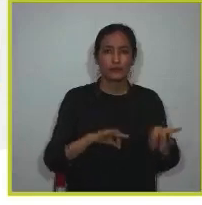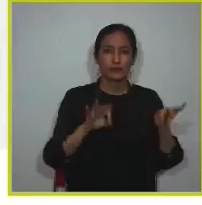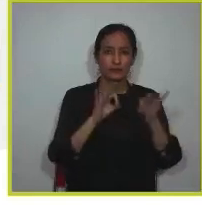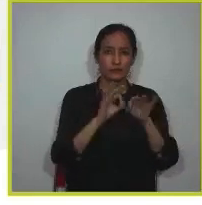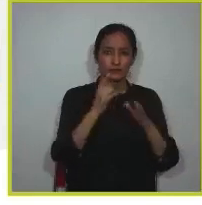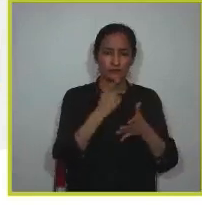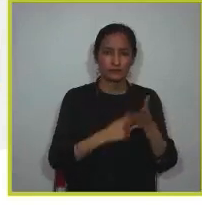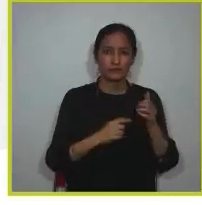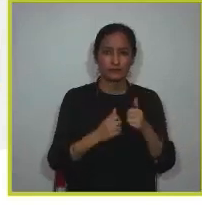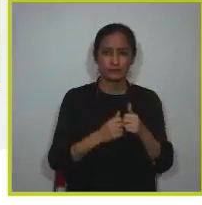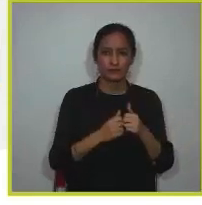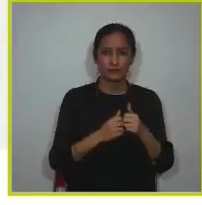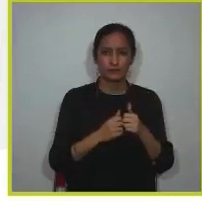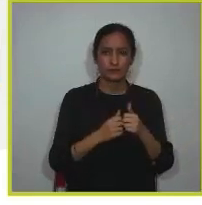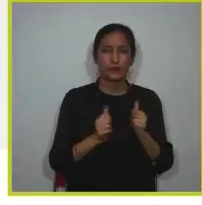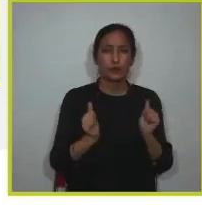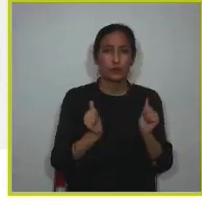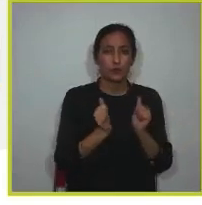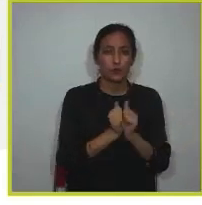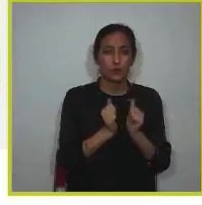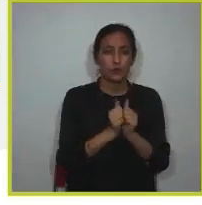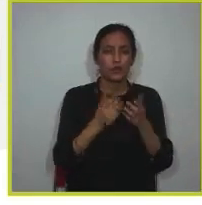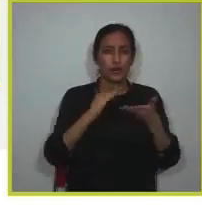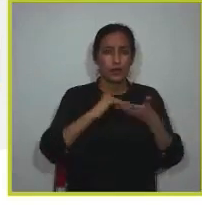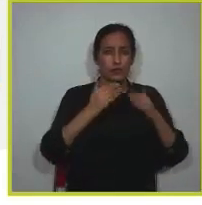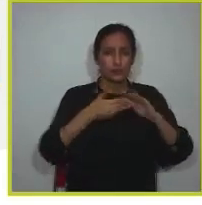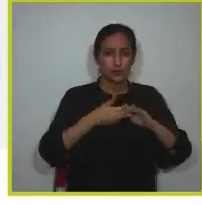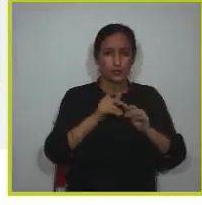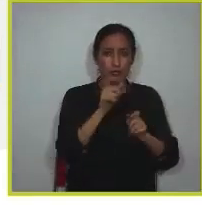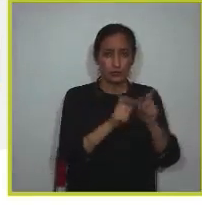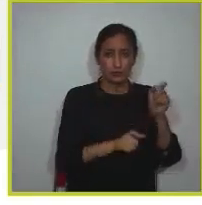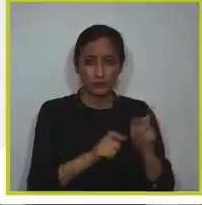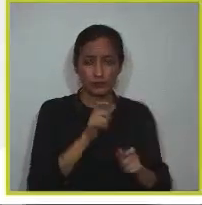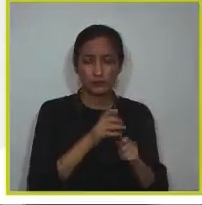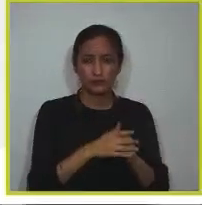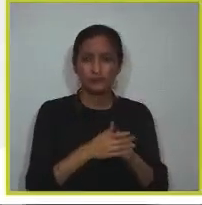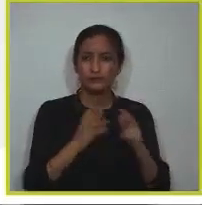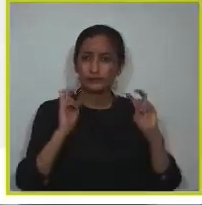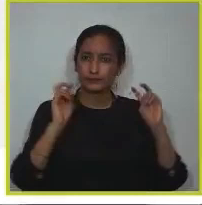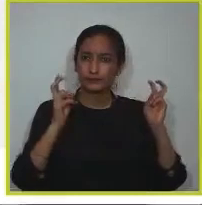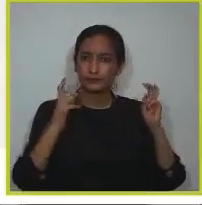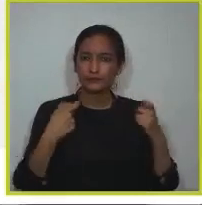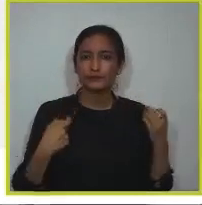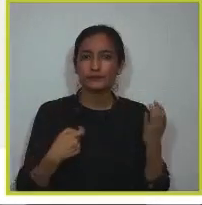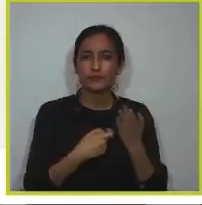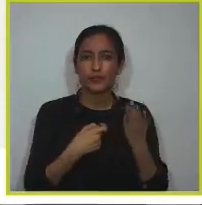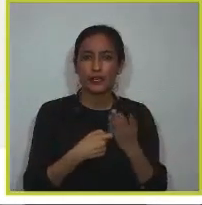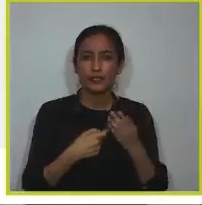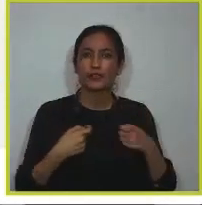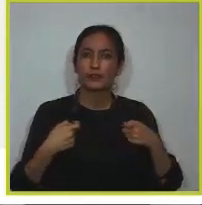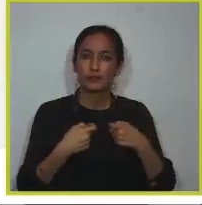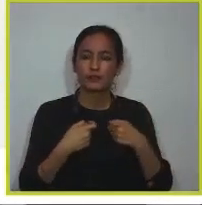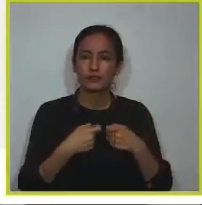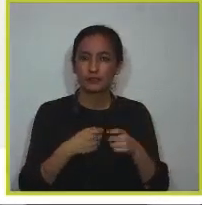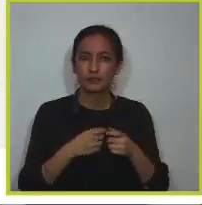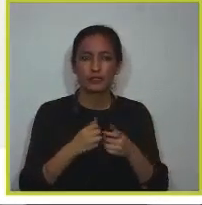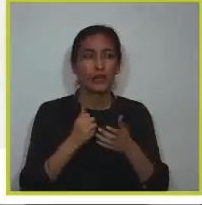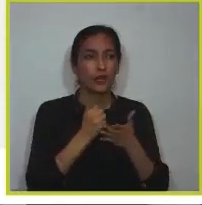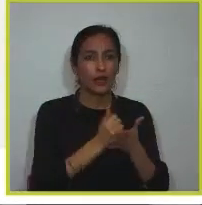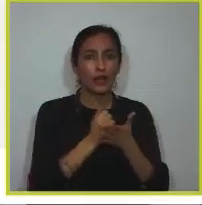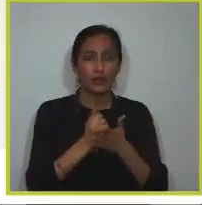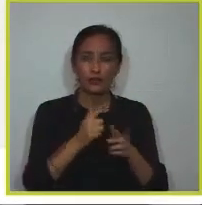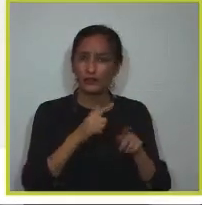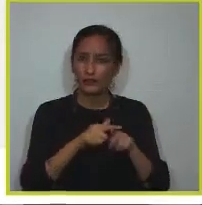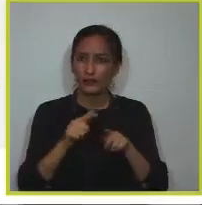es juntar a la sociedad a la ciudadanía en temas técnicos y tecnológicos que finalmente redundan